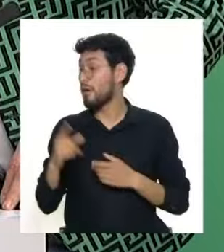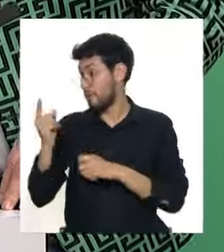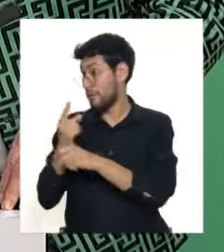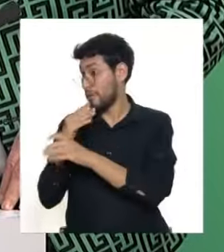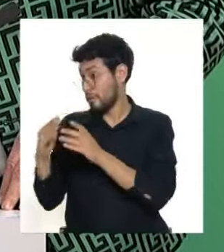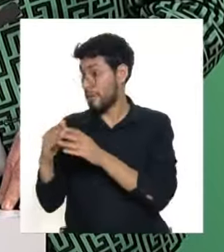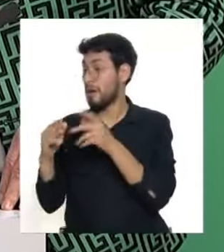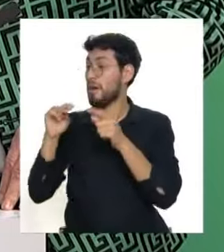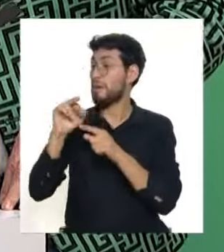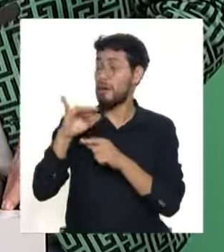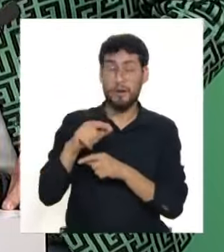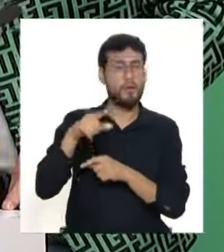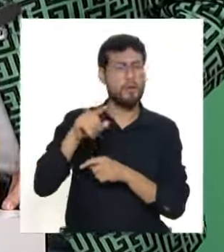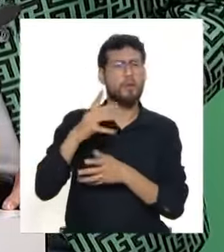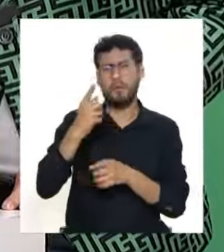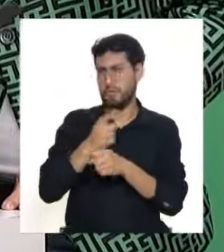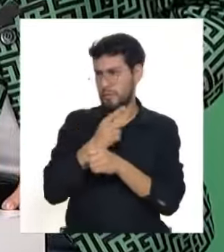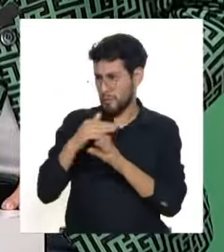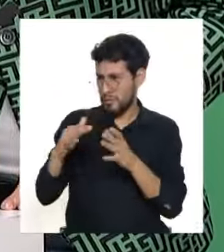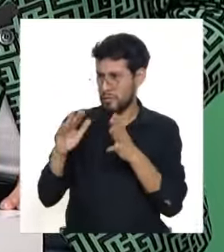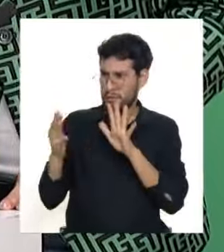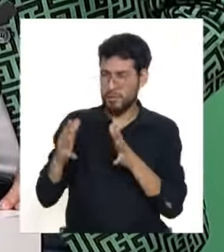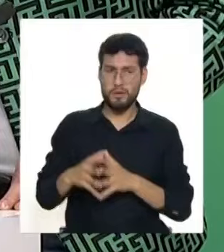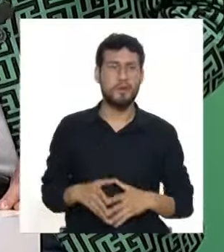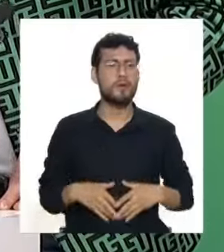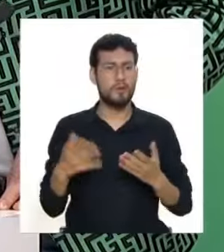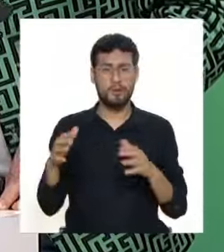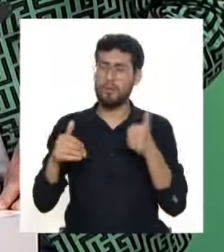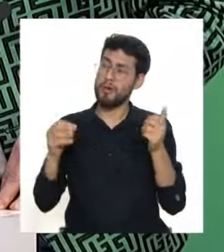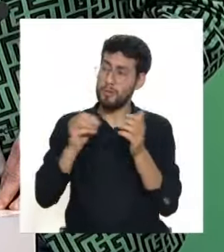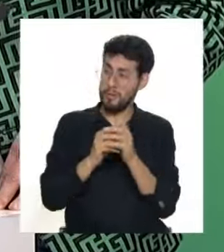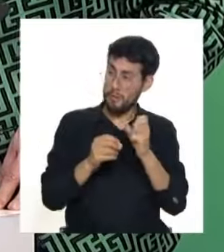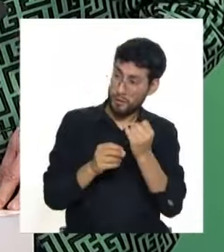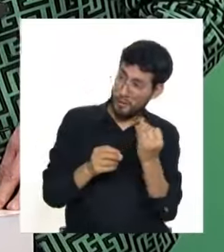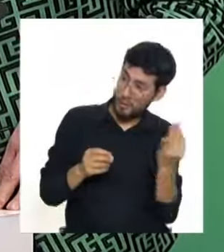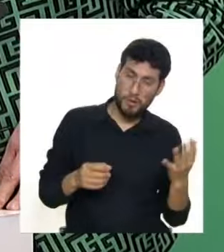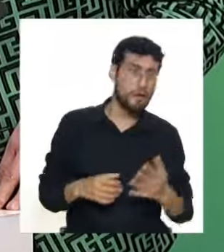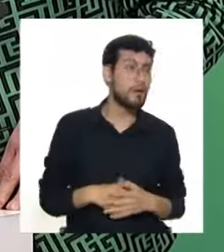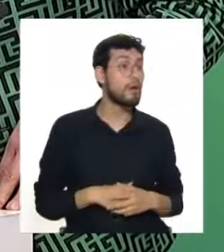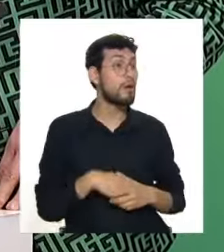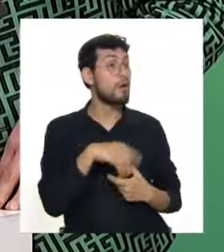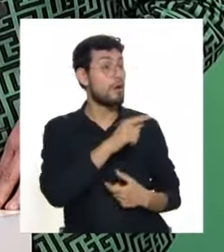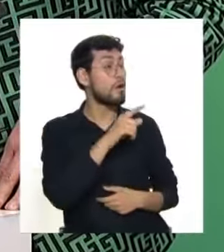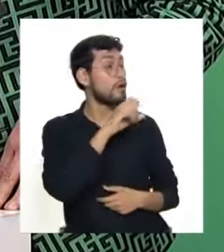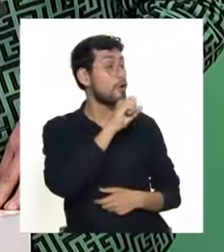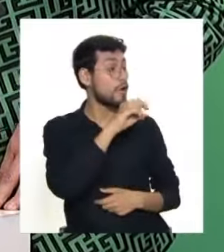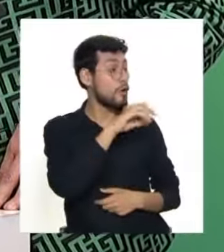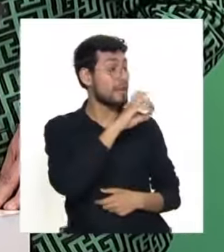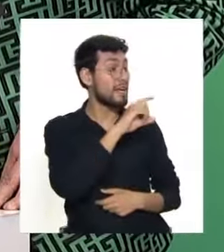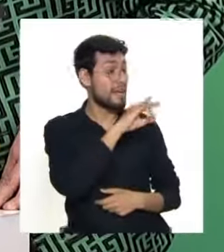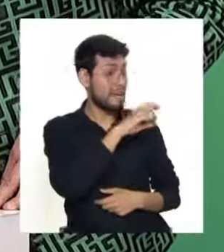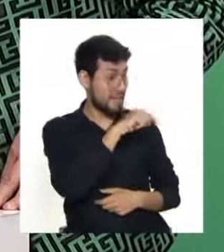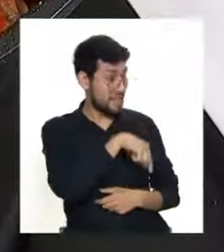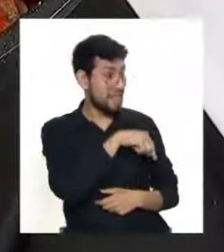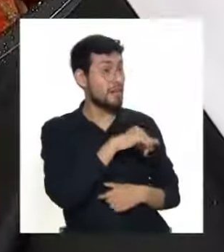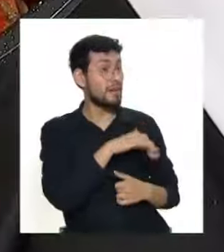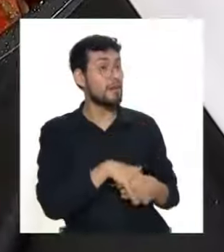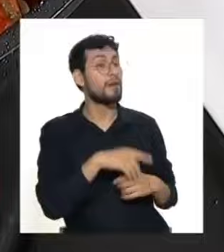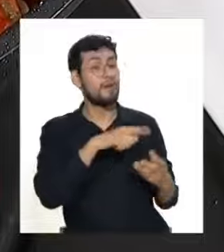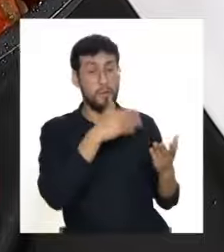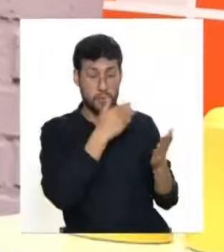pues ya hay Miriam Cruz. Y Miriam también, yo creo que hora y media. Claro, sí. Y hay otros más también, otros artistas. Ah, estará, ¿verdad? Son de guerra, que son de aquí, un muchacho